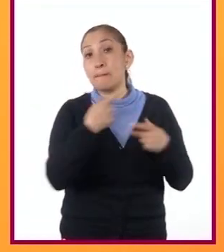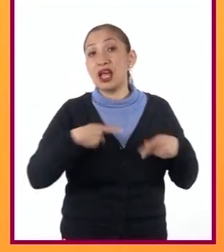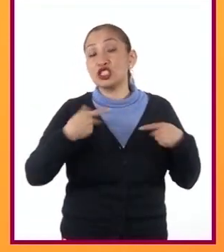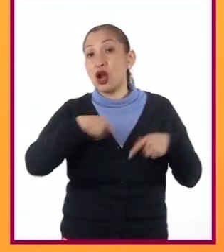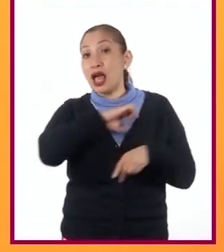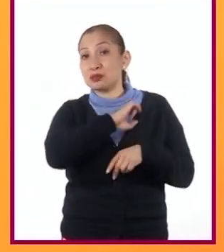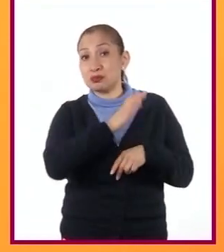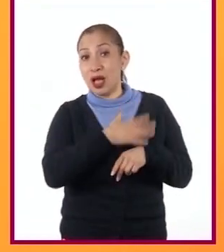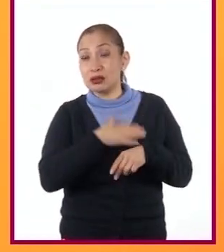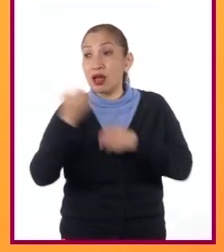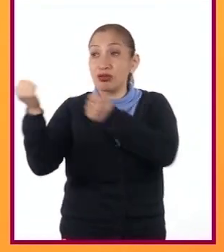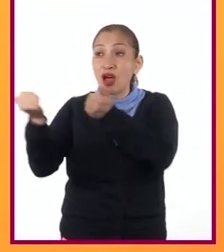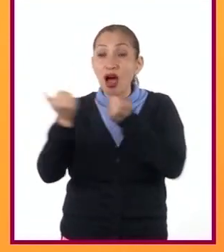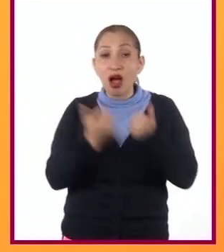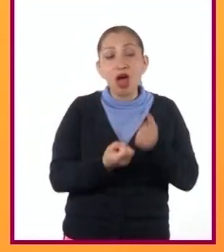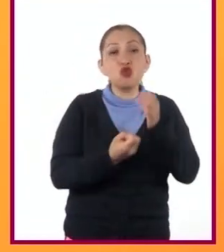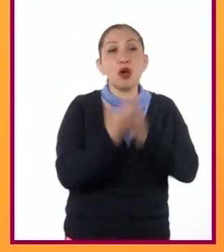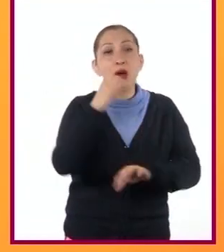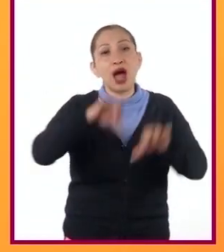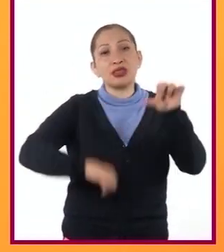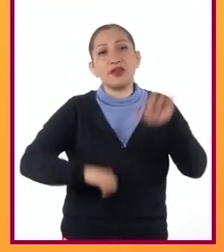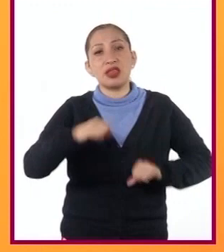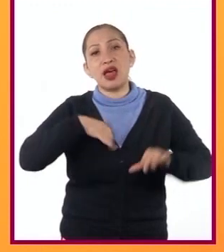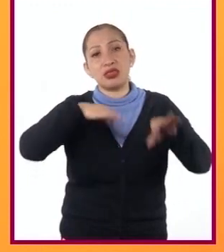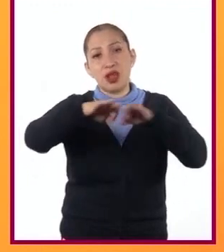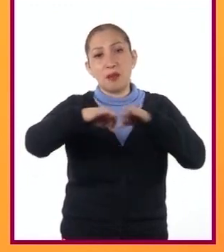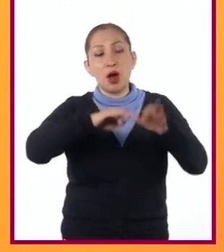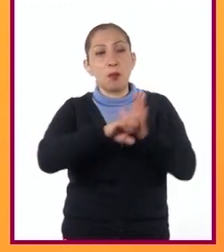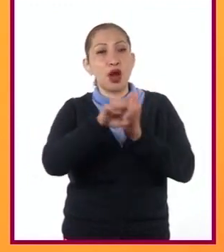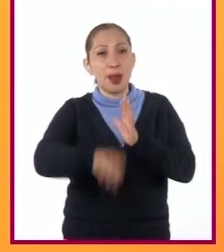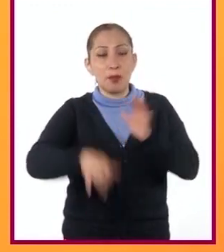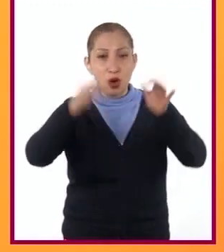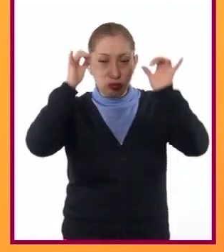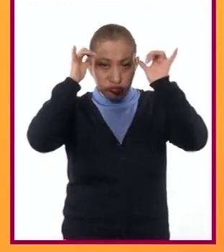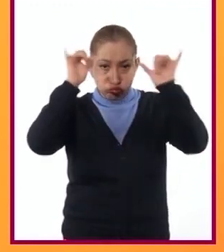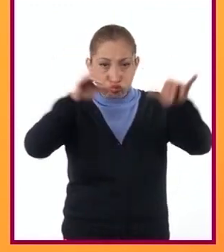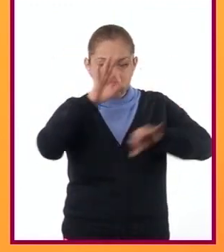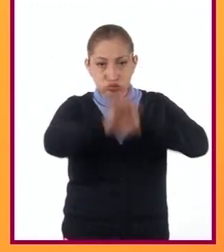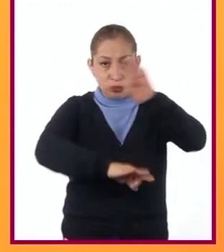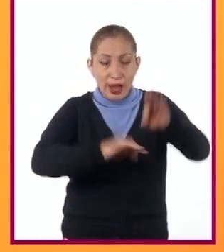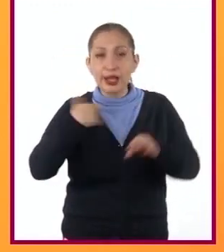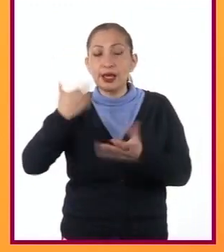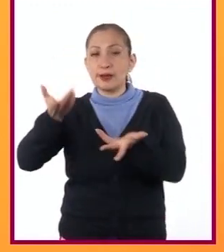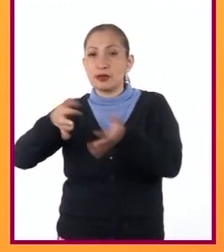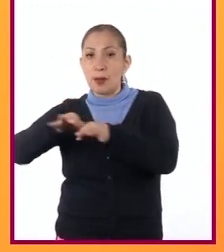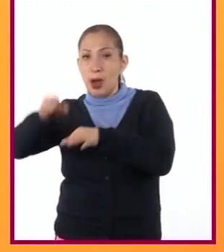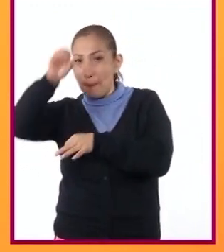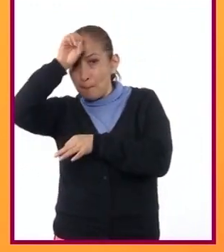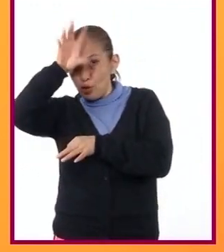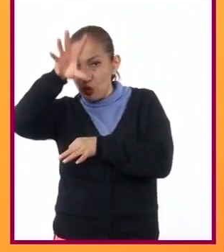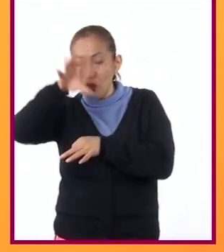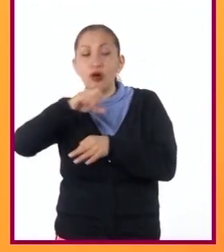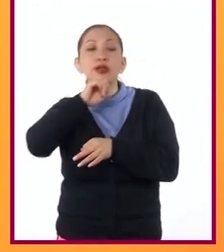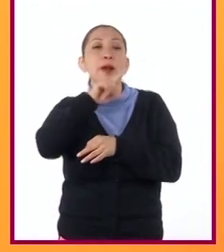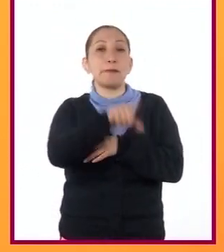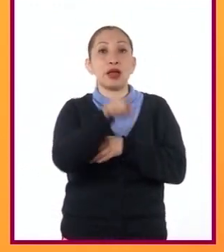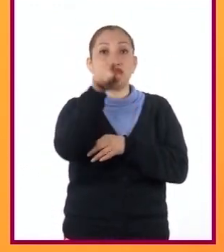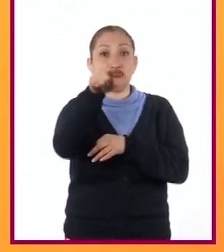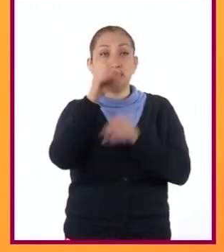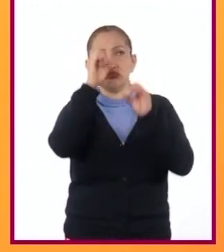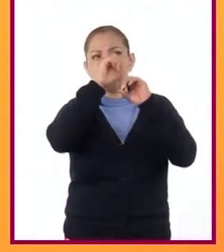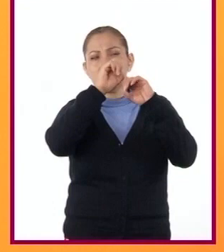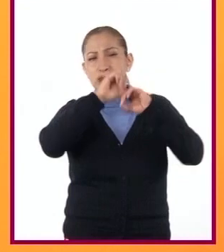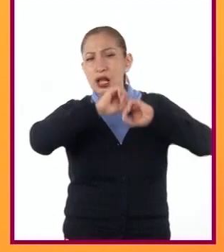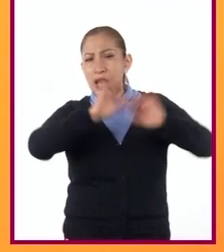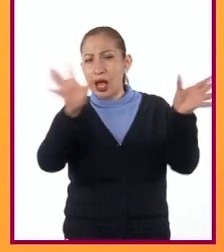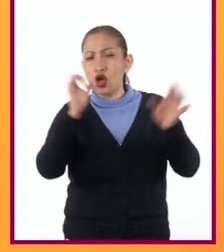españoles introdujeran nuevas actividades económicas como la ganadería y la minería. También deben tener claro que